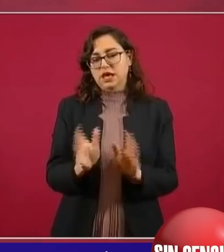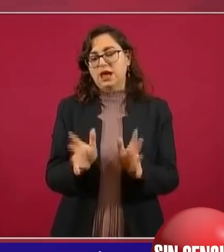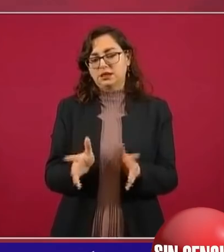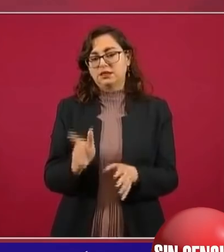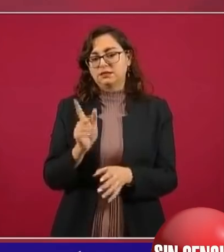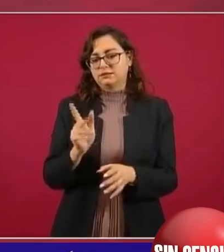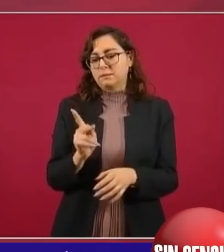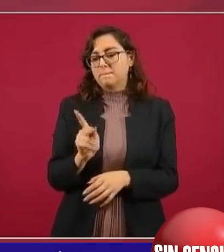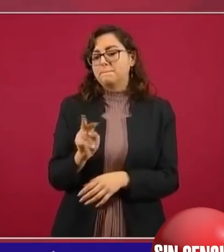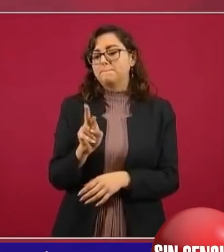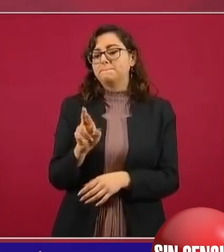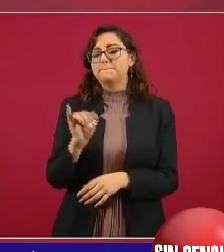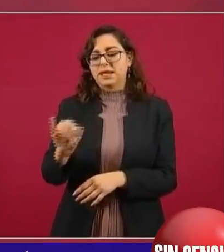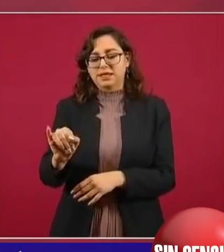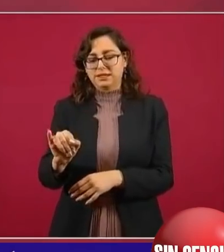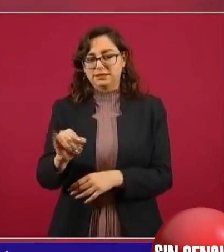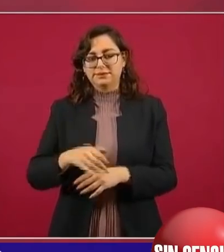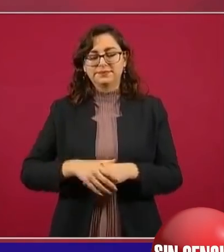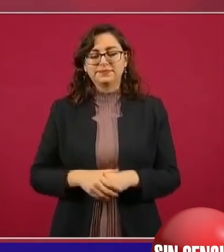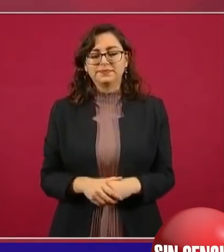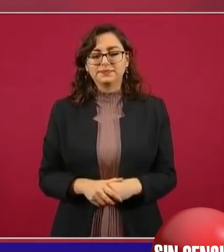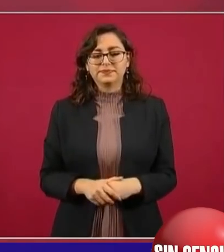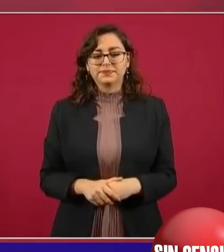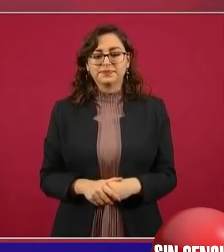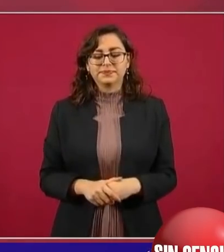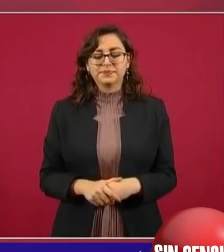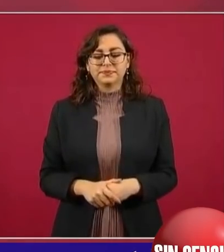Y yo